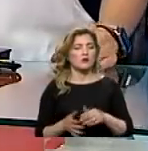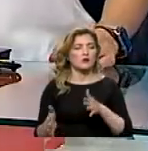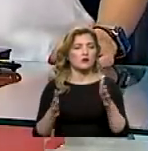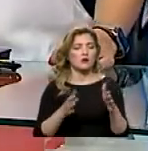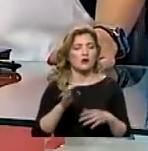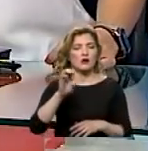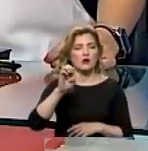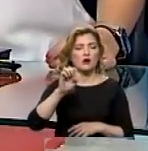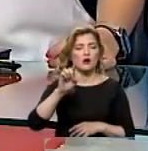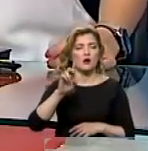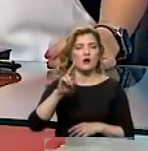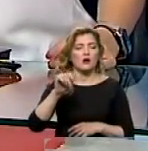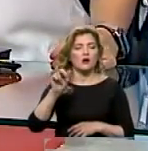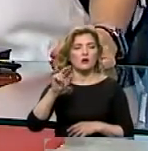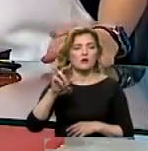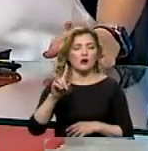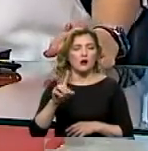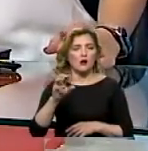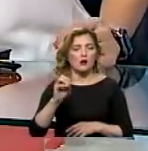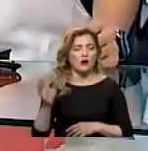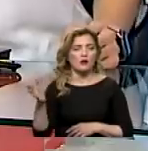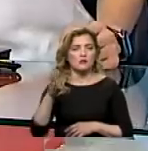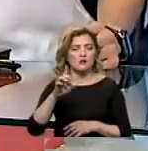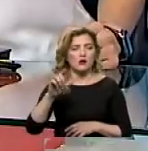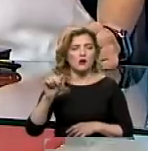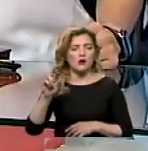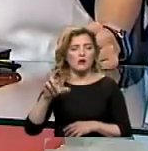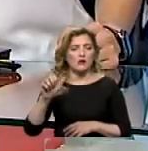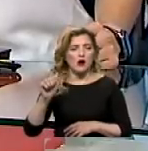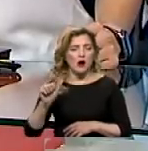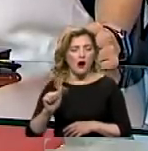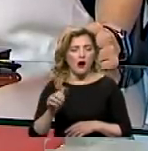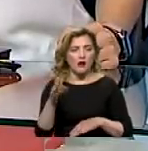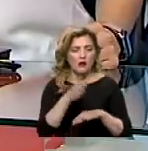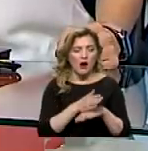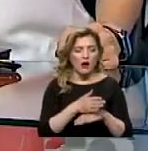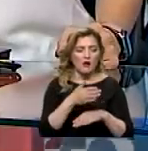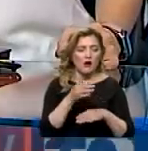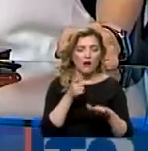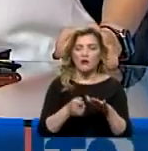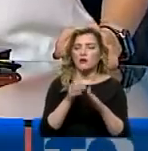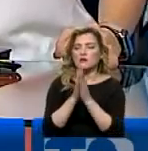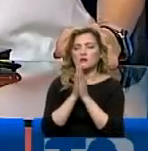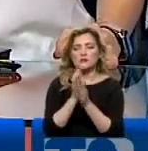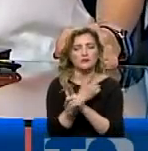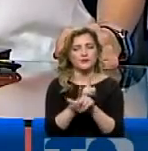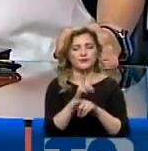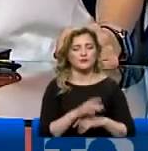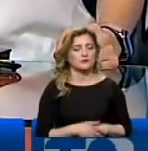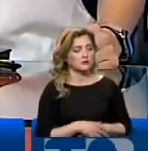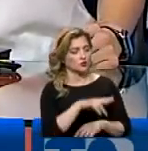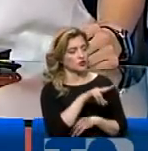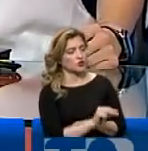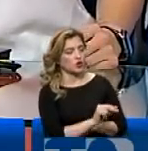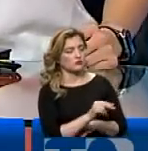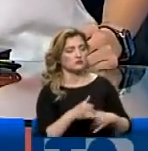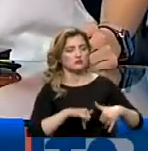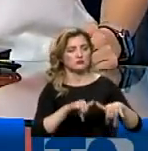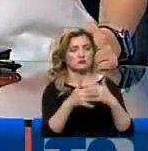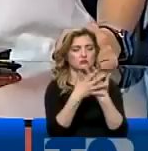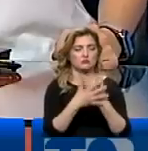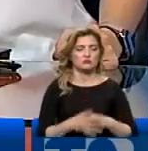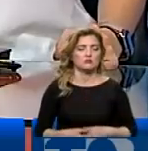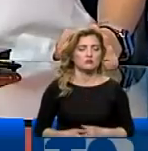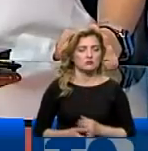Eduardo Larrea, exdirector de la Aviación Civil, seguirá en prisión, pues una sala de la Corte de Justicia de Guayaquil negó el recurso de apelación que presentó